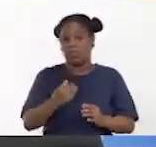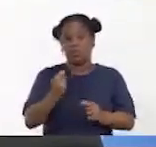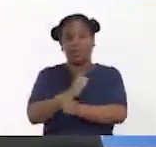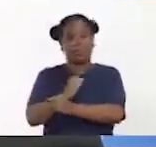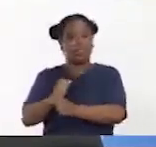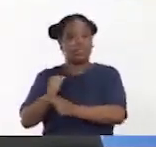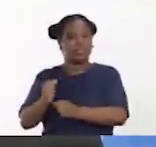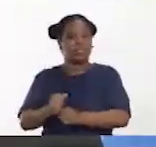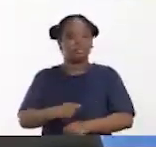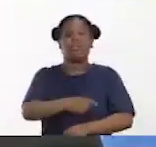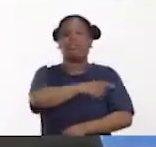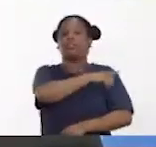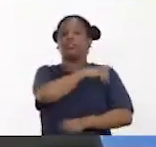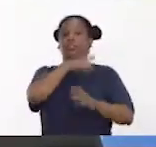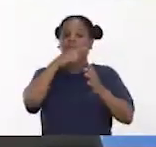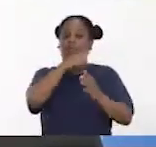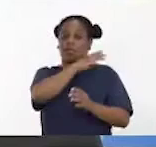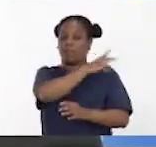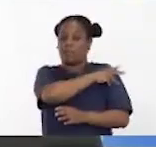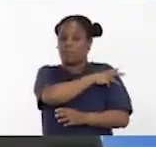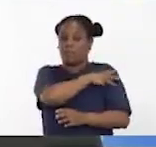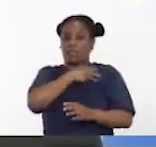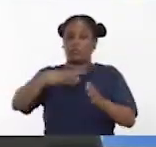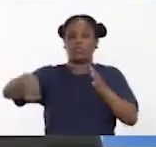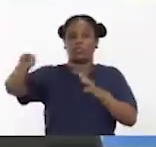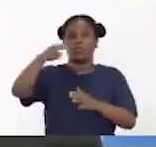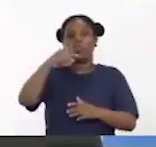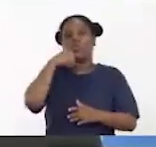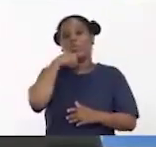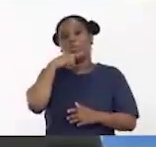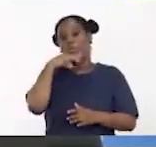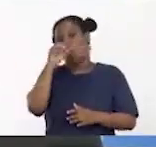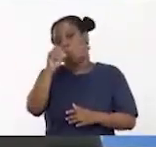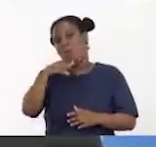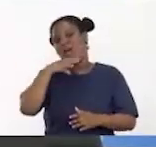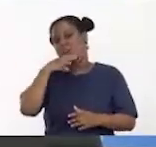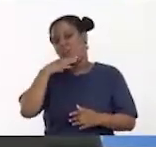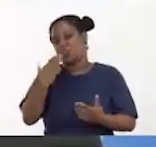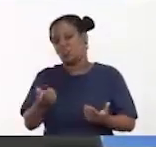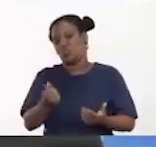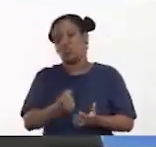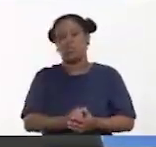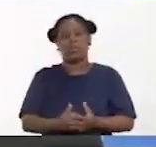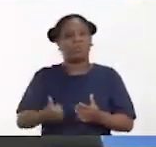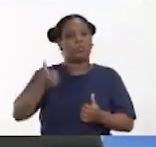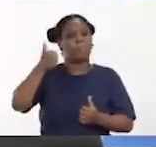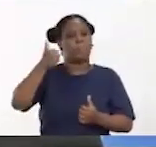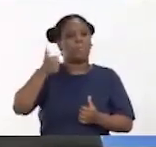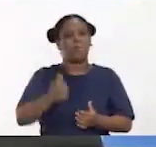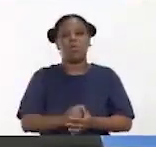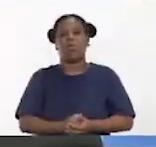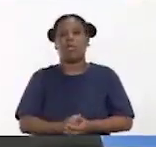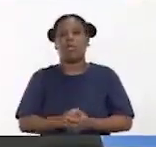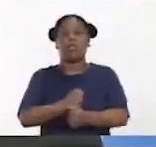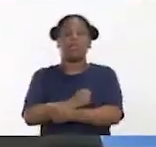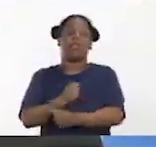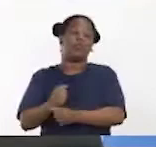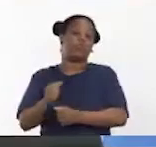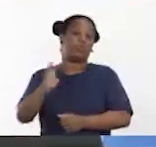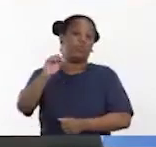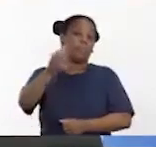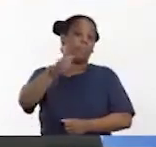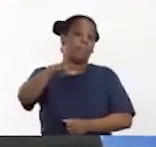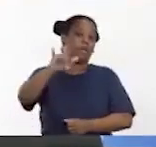ya sea en su versión roja o en su versión azul, que es mucho más mejorada, del profesor Mario